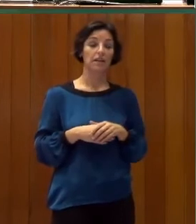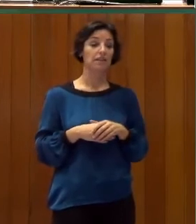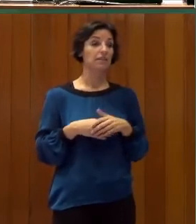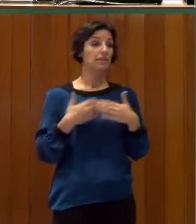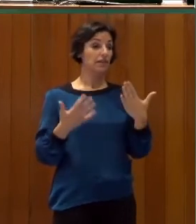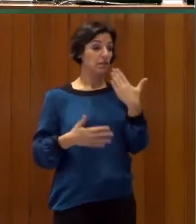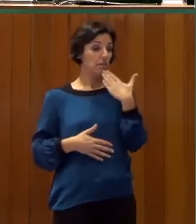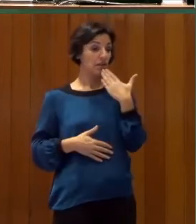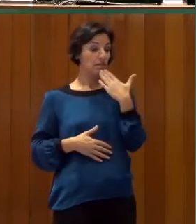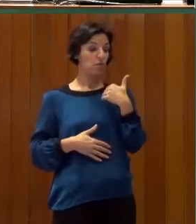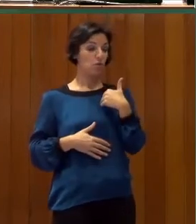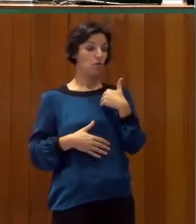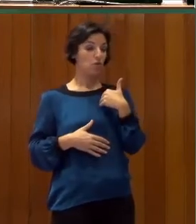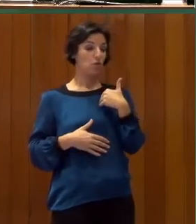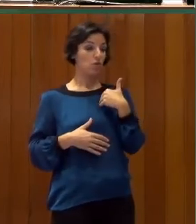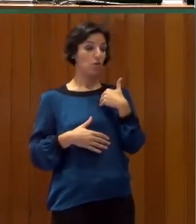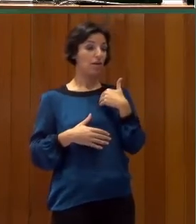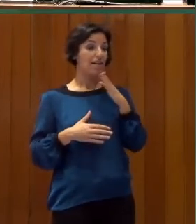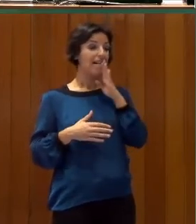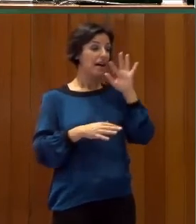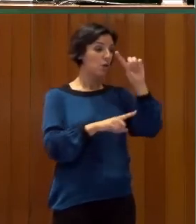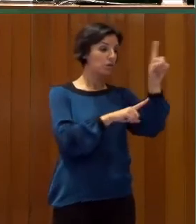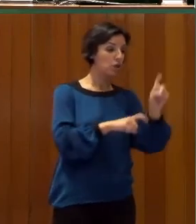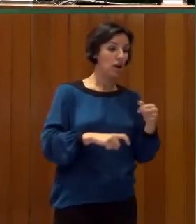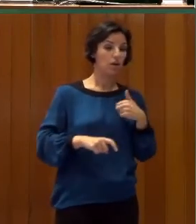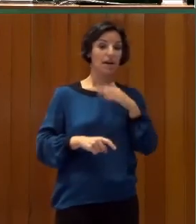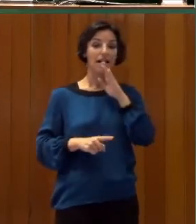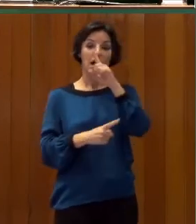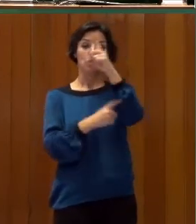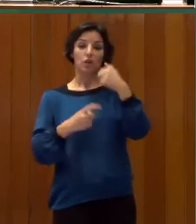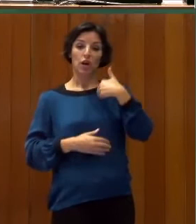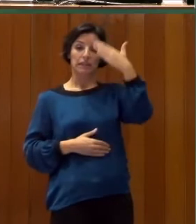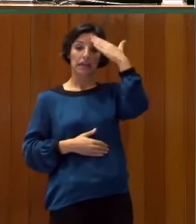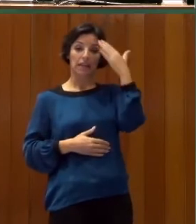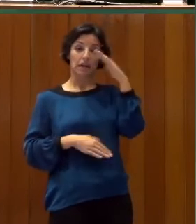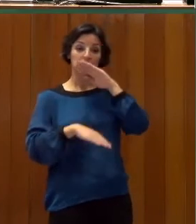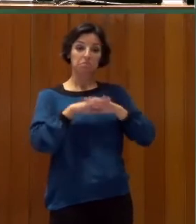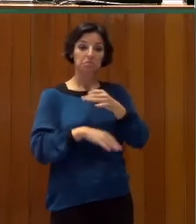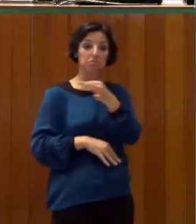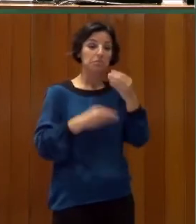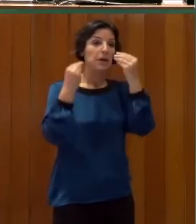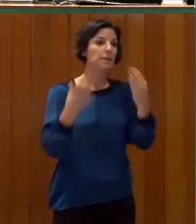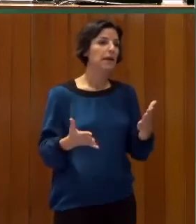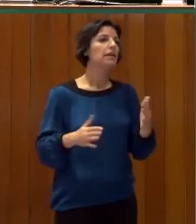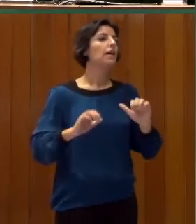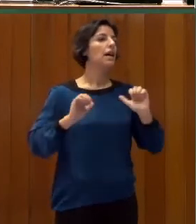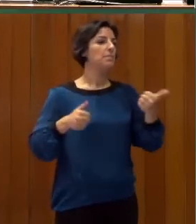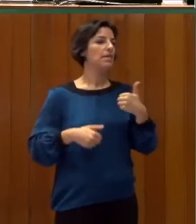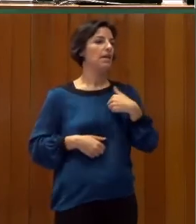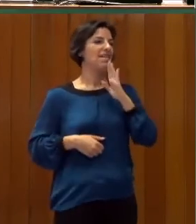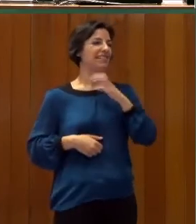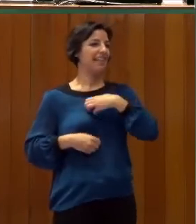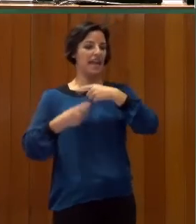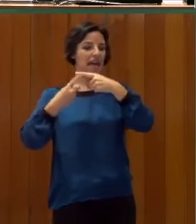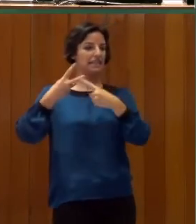con los criterios de inclusión en la muestra, entonces se procedía a realizar el resto de las tareas,